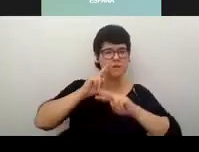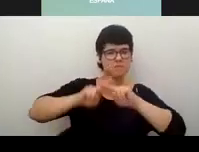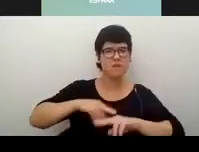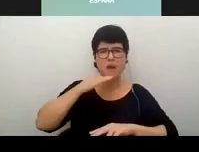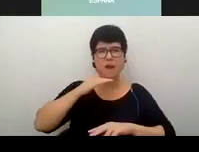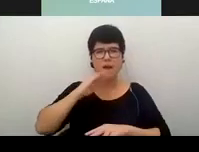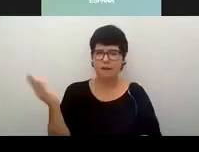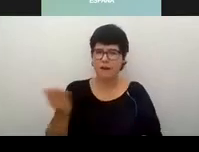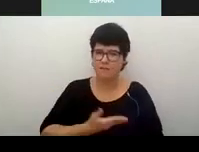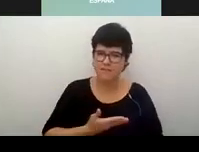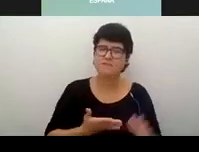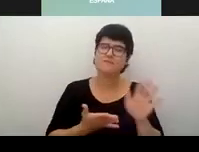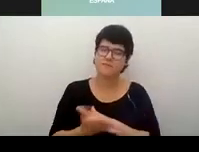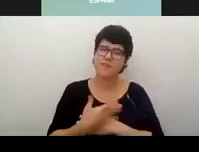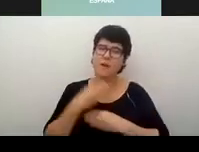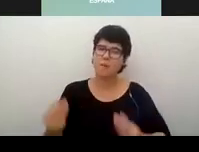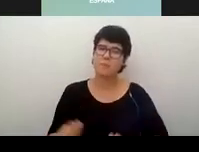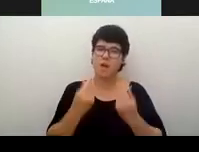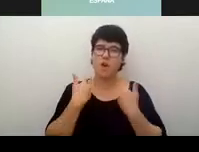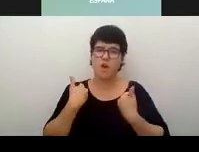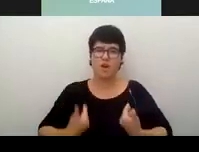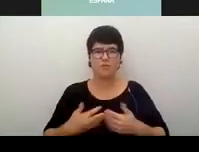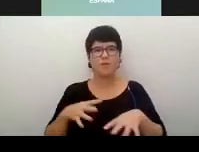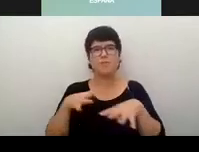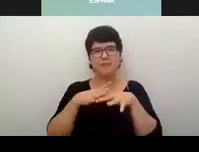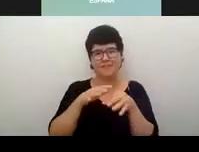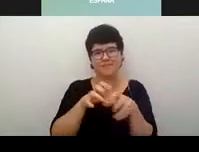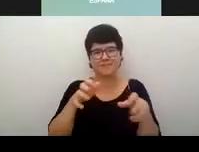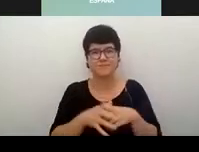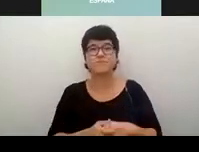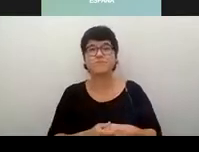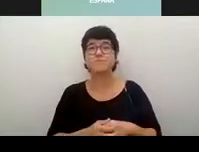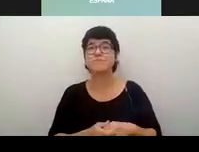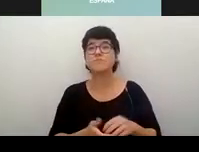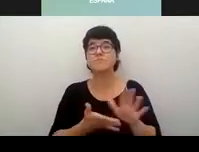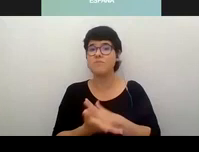una bacteria que, además de ayudar a restablecer la microbiota, también nos puede ayudar